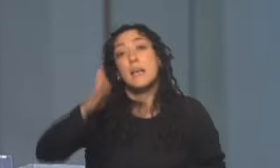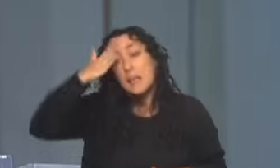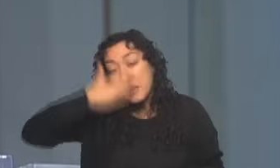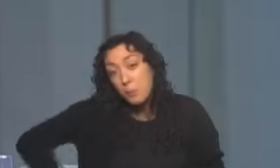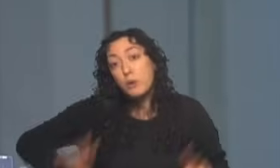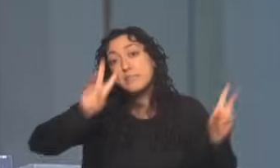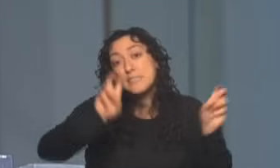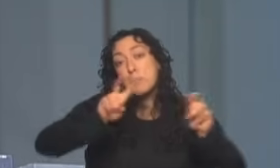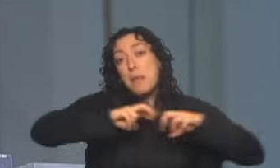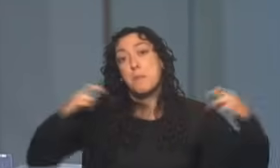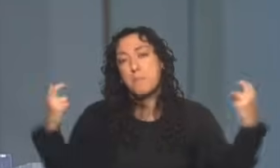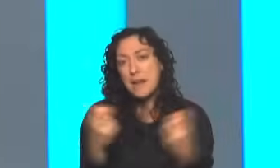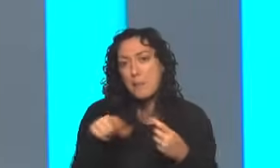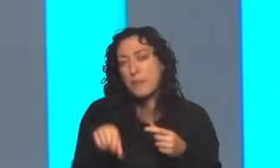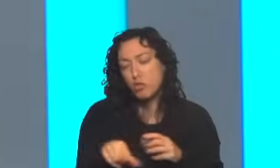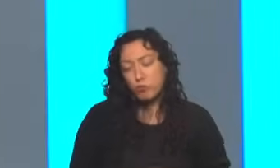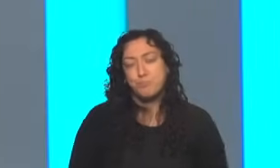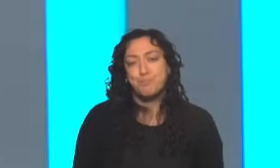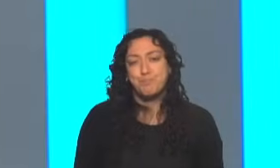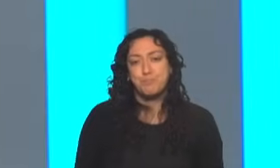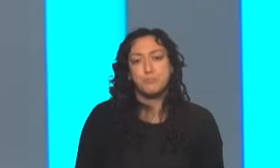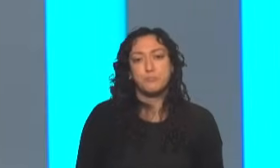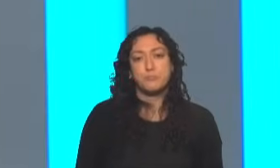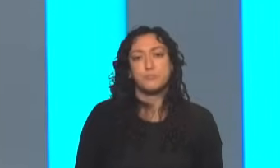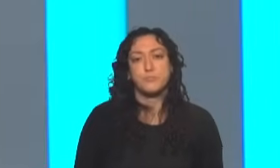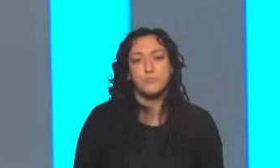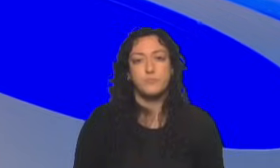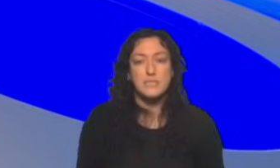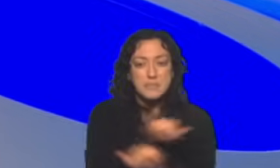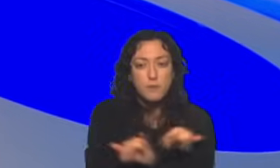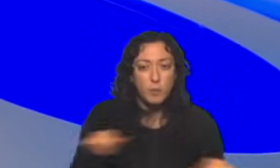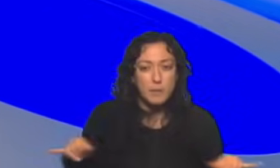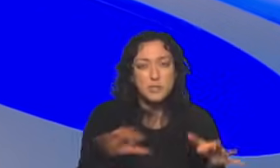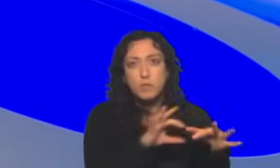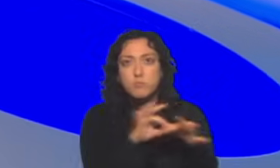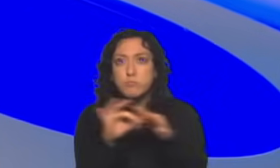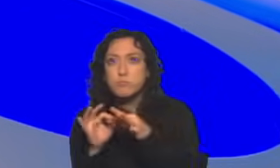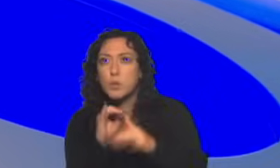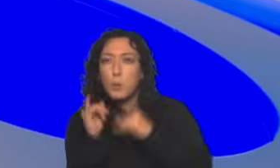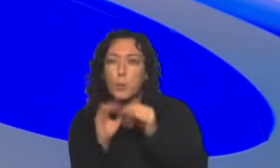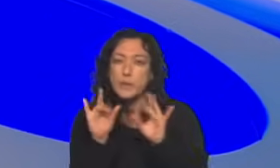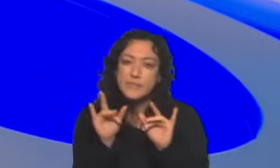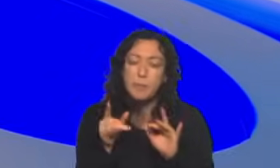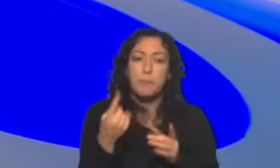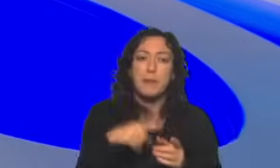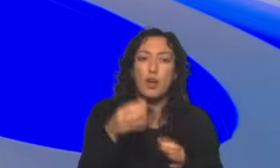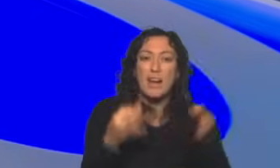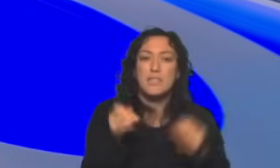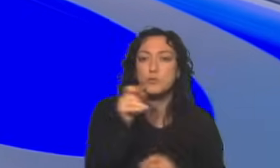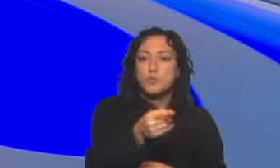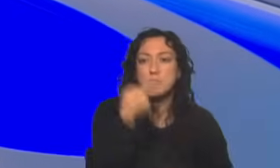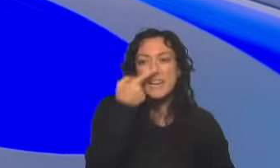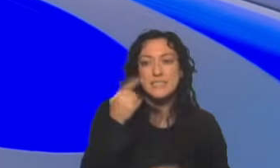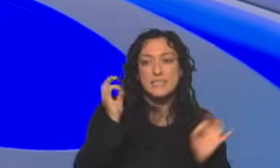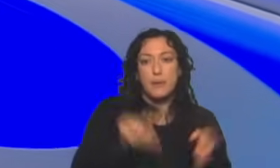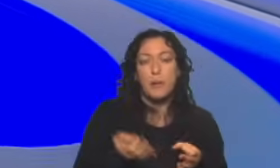el Parlamento. Claro. Esteban, a ver, te voy a tirar un par de datos que me cuesta hilvanar, pero me interesa conocer tu análisis, ¿no? Veíamos en el